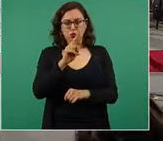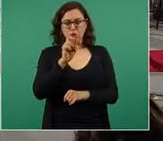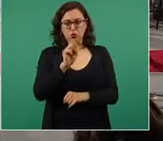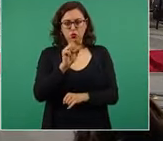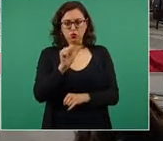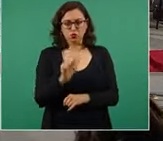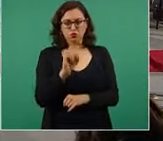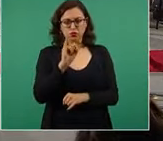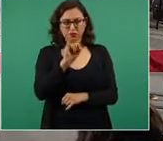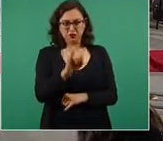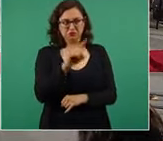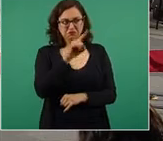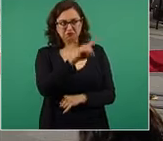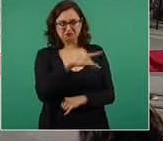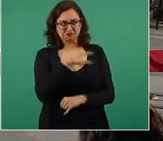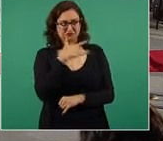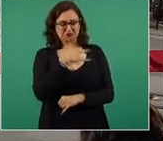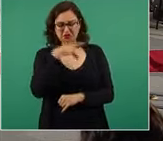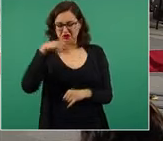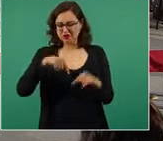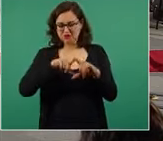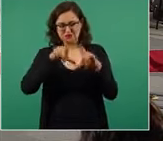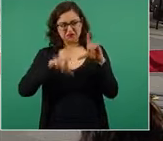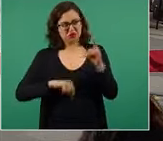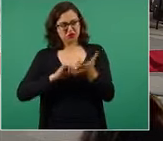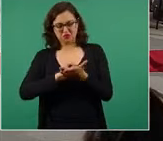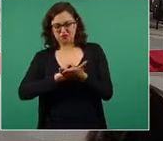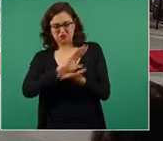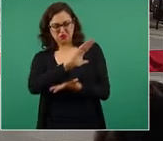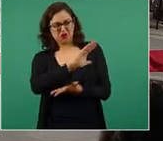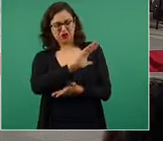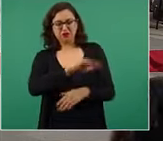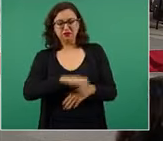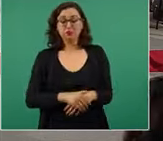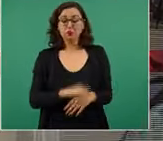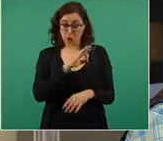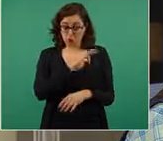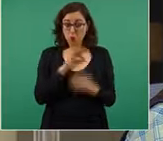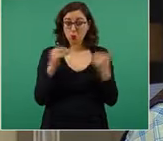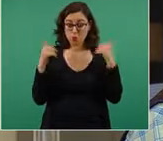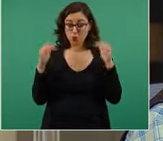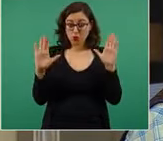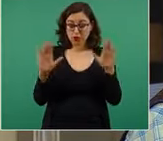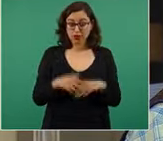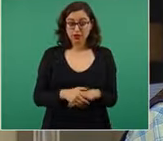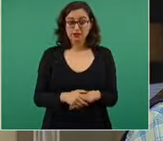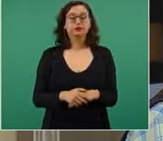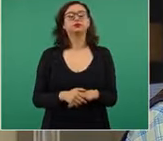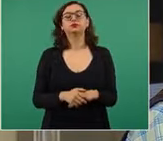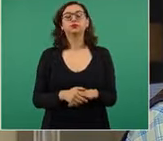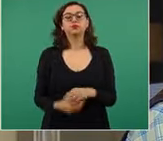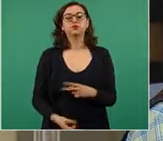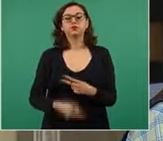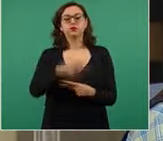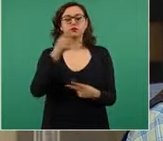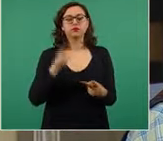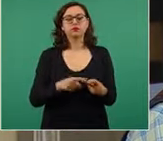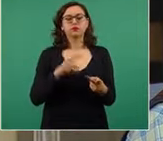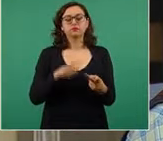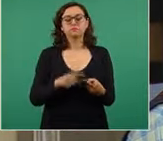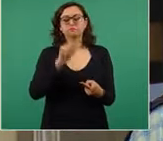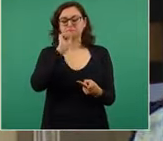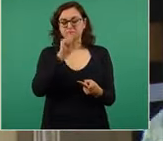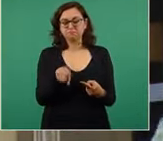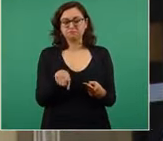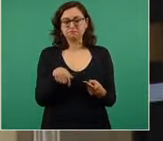como personas no gratas en este país y ser expulsados? Y también preguntarle en este tenor si